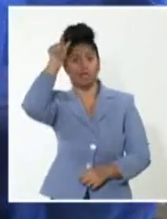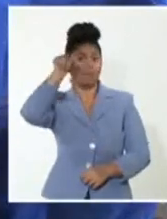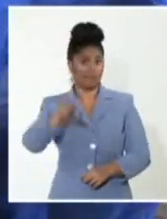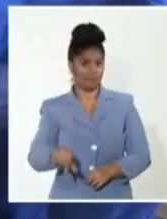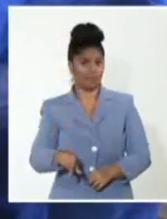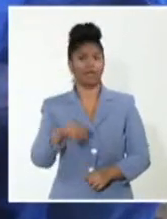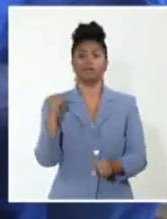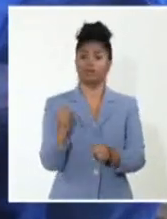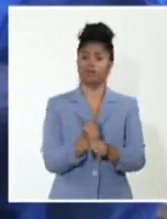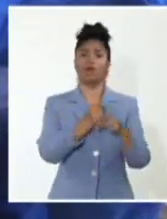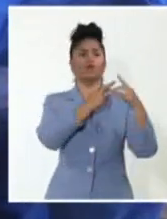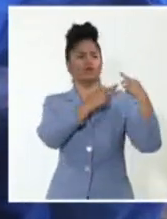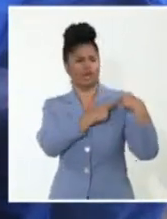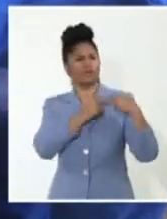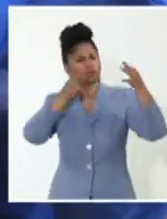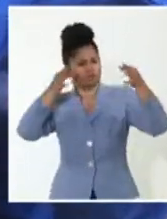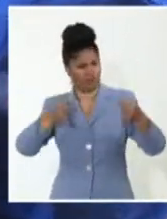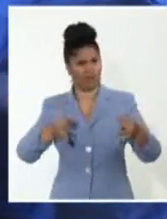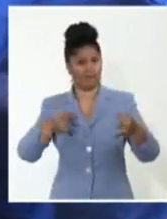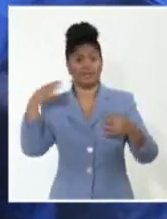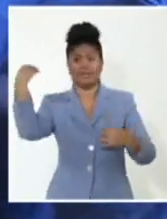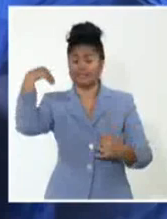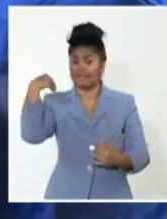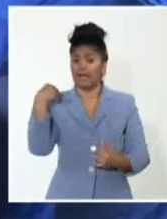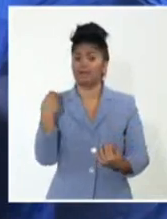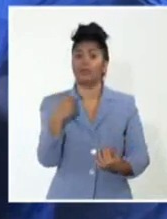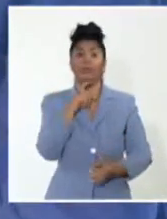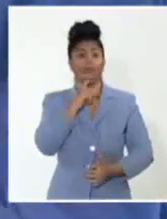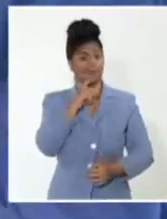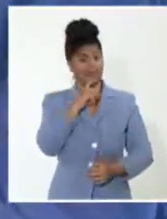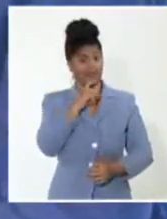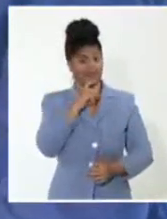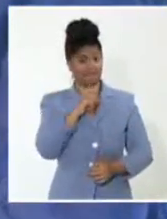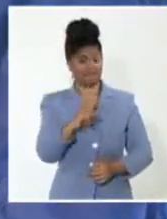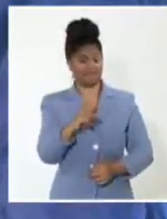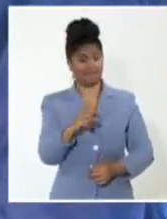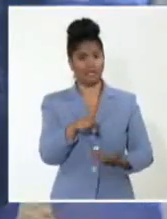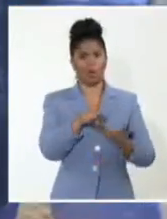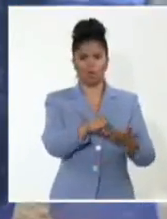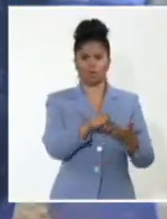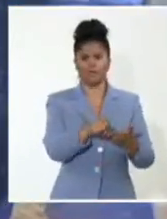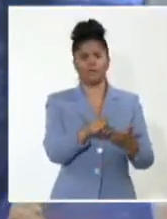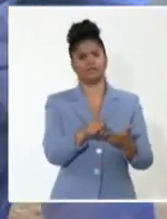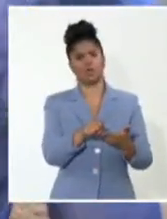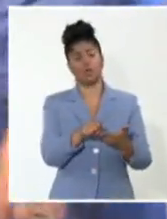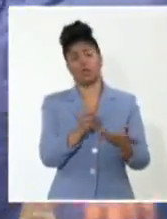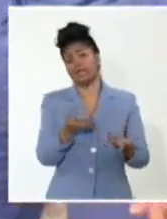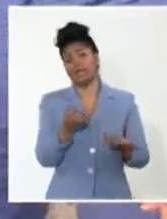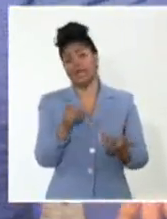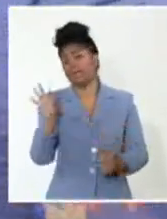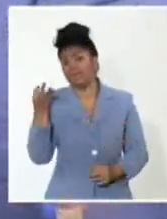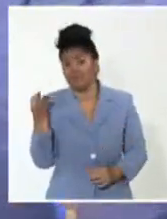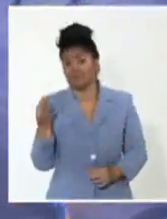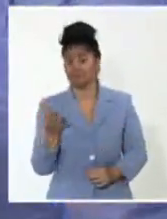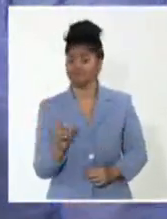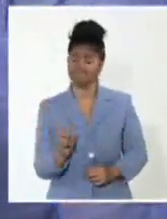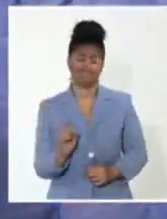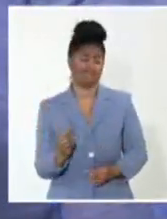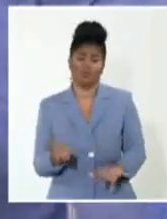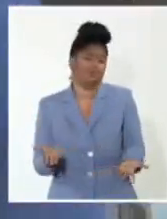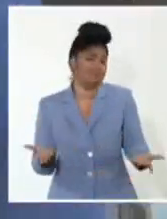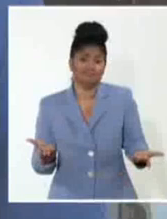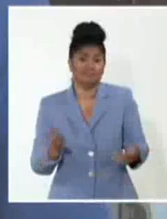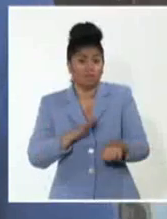ello. Sabemos cuánto implica para nuestro sector tratar de darle un servicio de calidad, un servicio de excelencia a nuestro pueblo, y